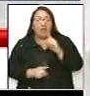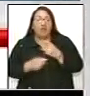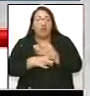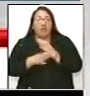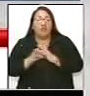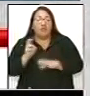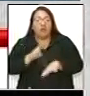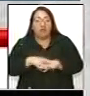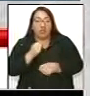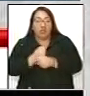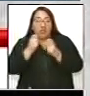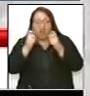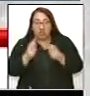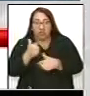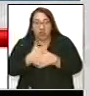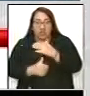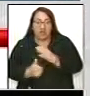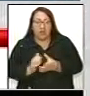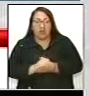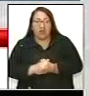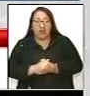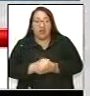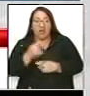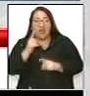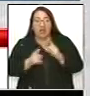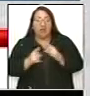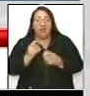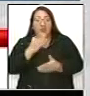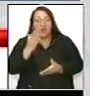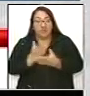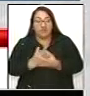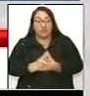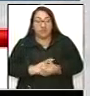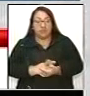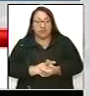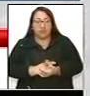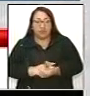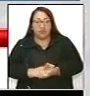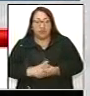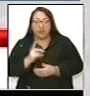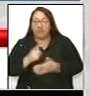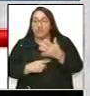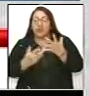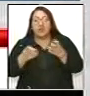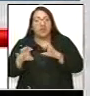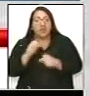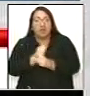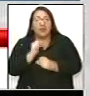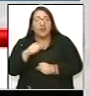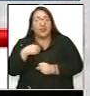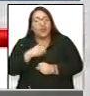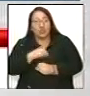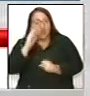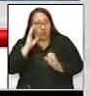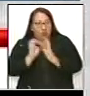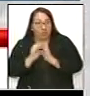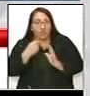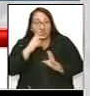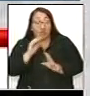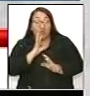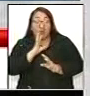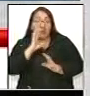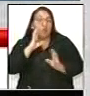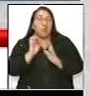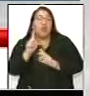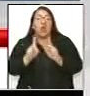de este control interno, algunas falencias que se necesitan trabajar. Si nosotros, presidente, estamos hablando de que